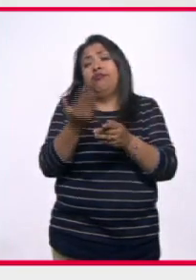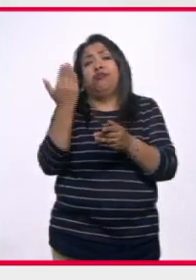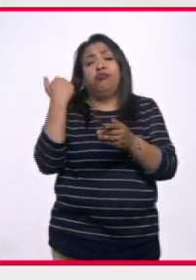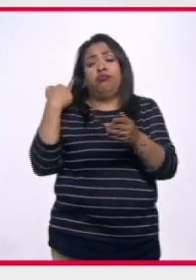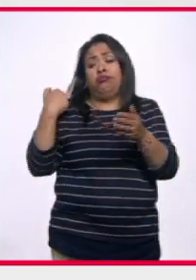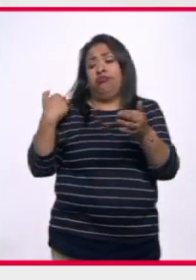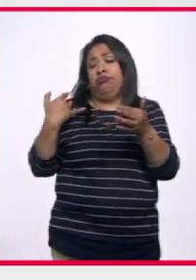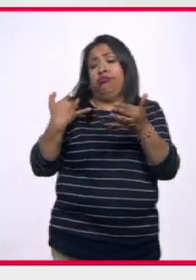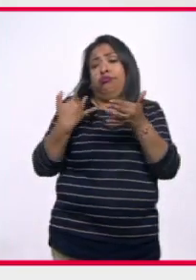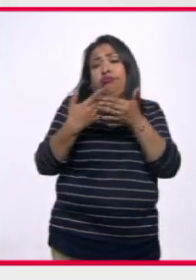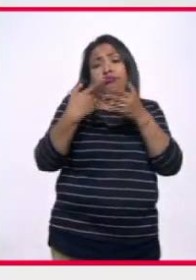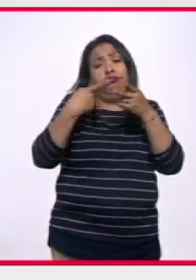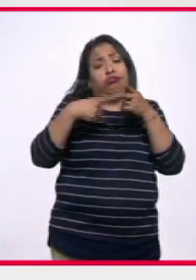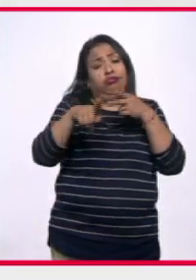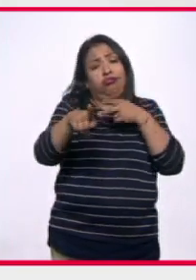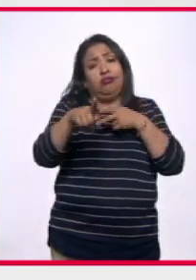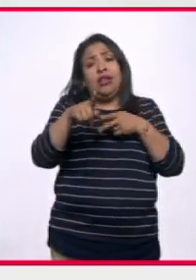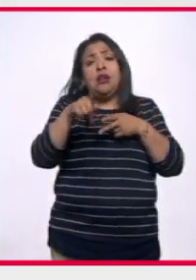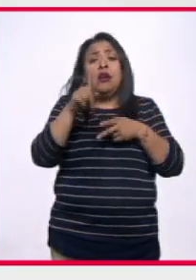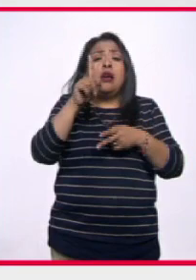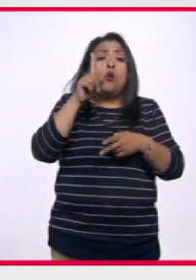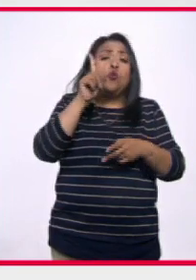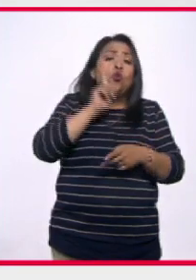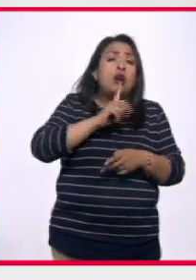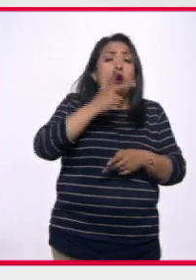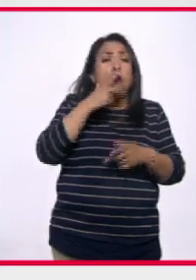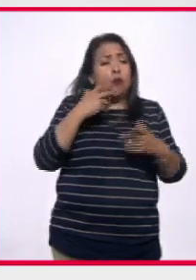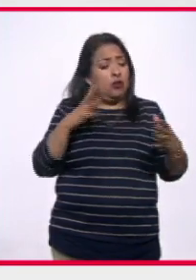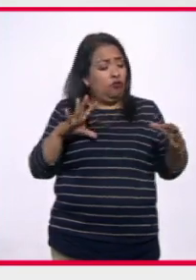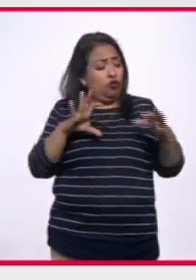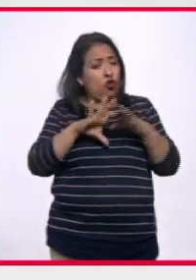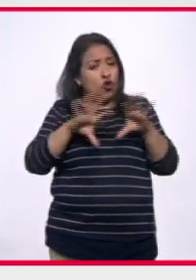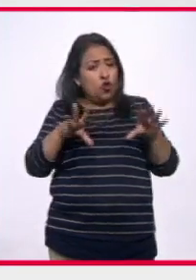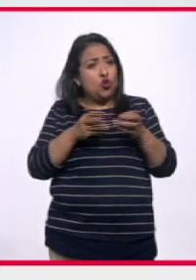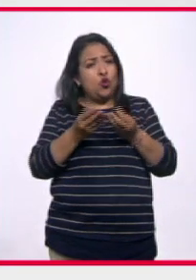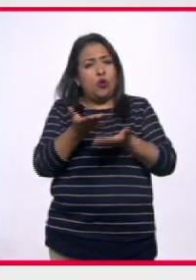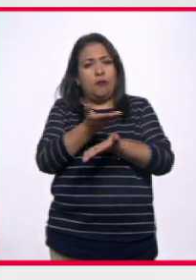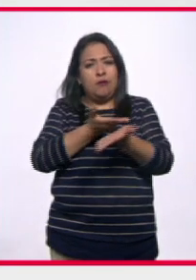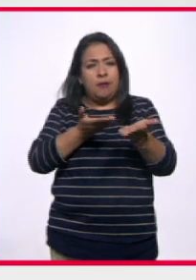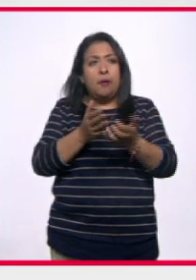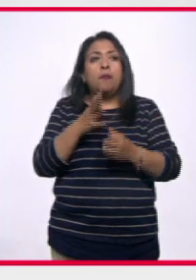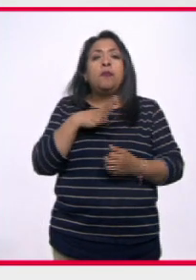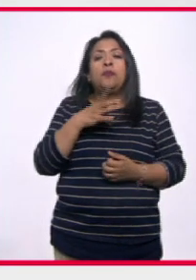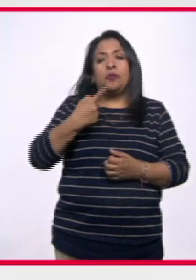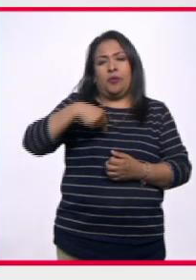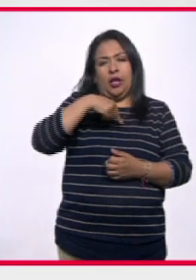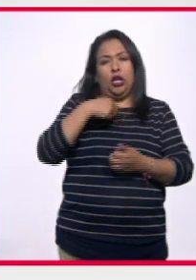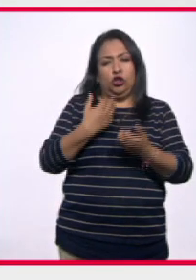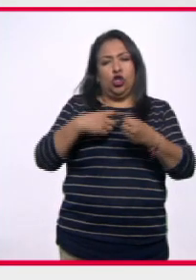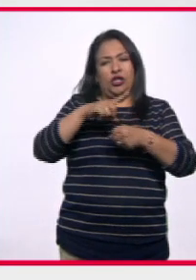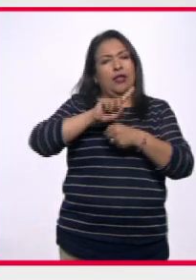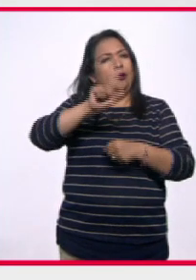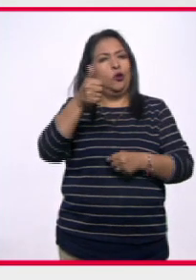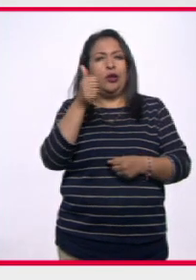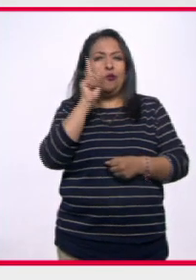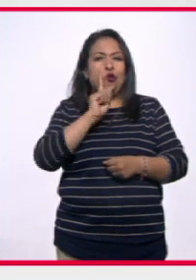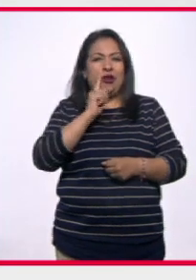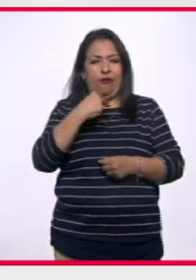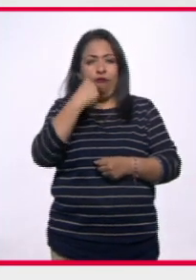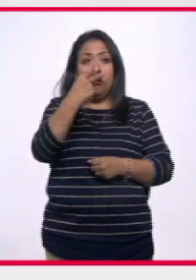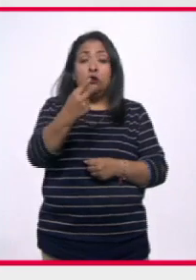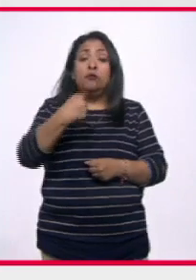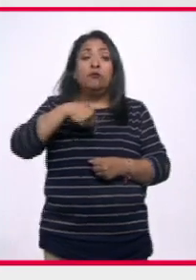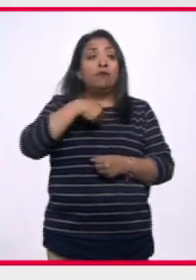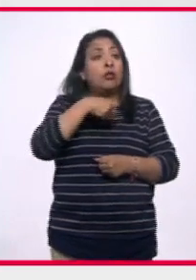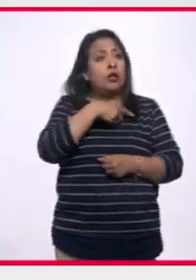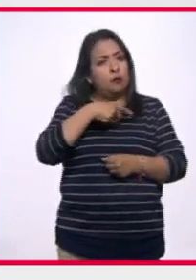albores de nuestra civilización hombres y mujeres hemos trabajado juntos como sociedad nos corresponde ser justos